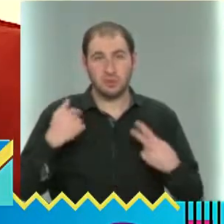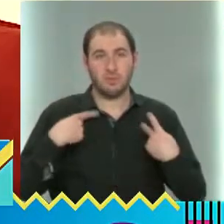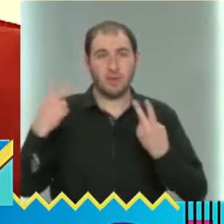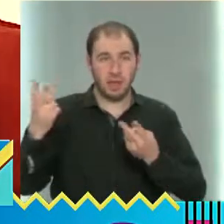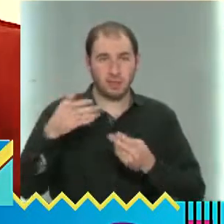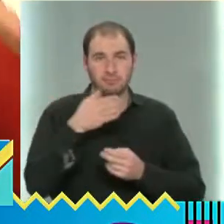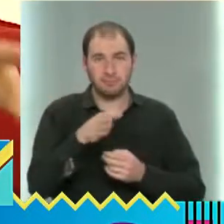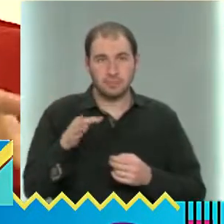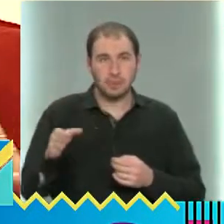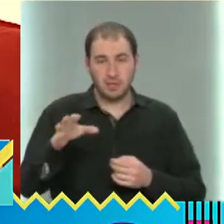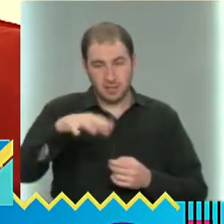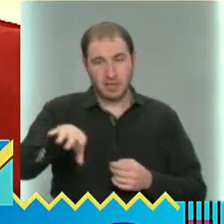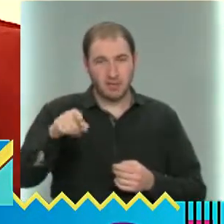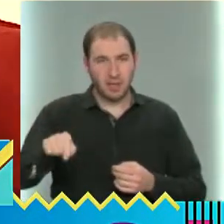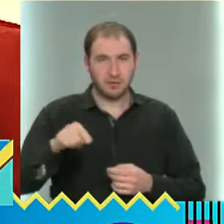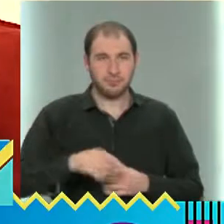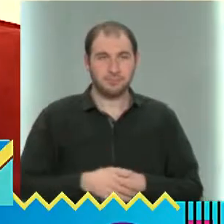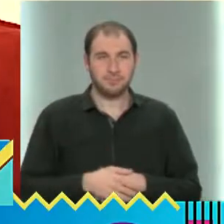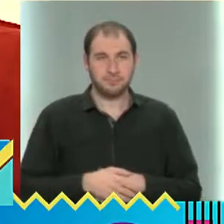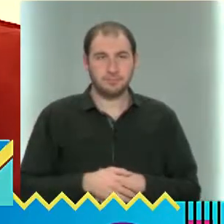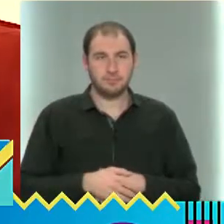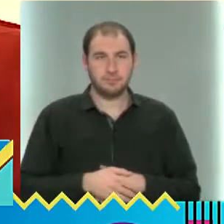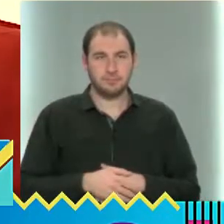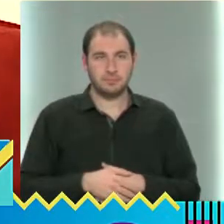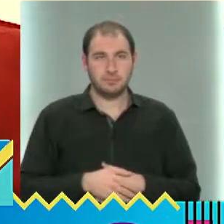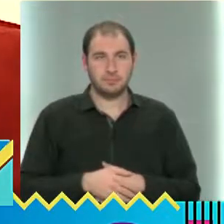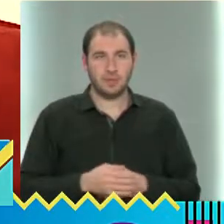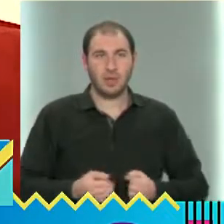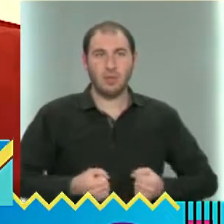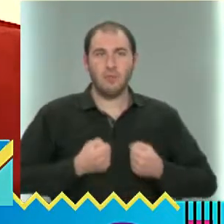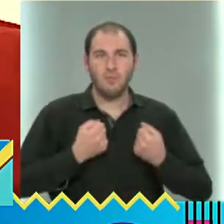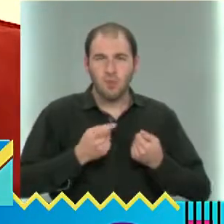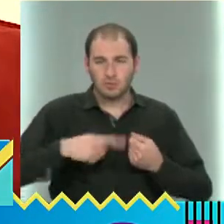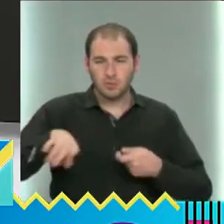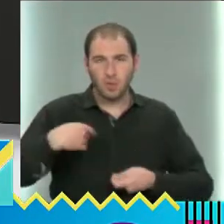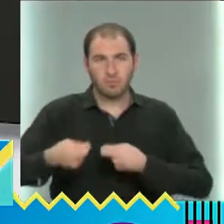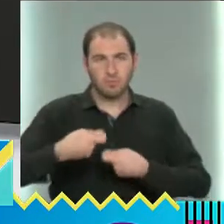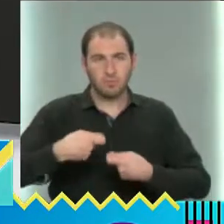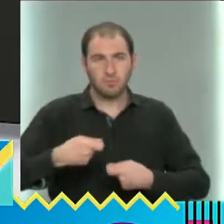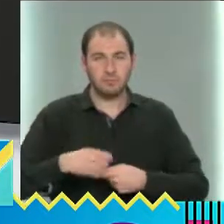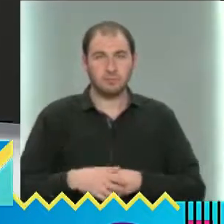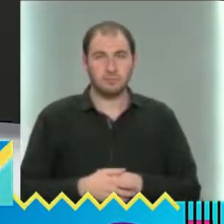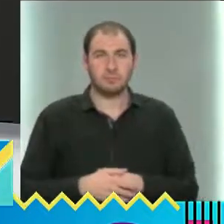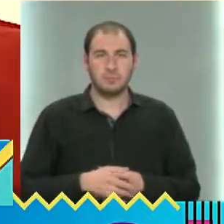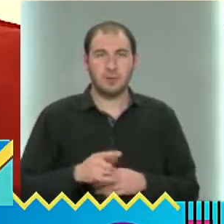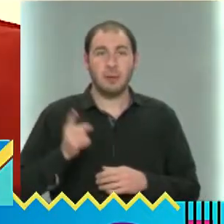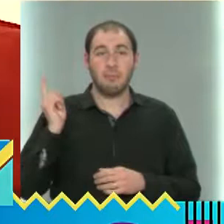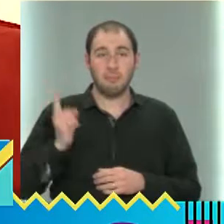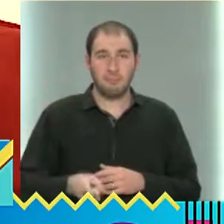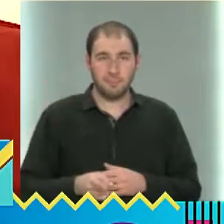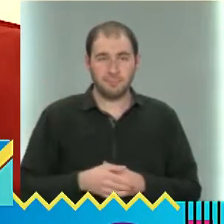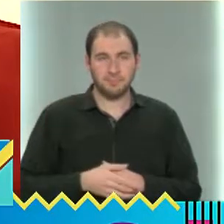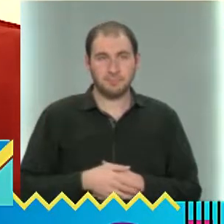he andado, están ellos. Entonces tenés esa fuerza del mercado que te impone